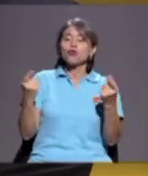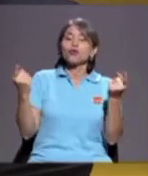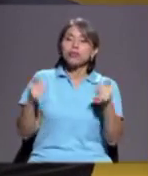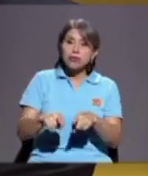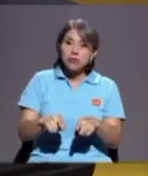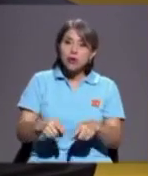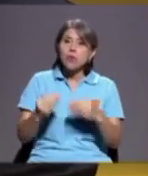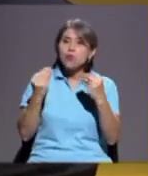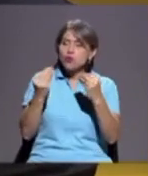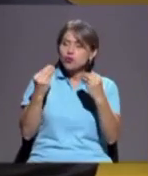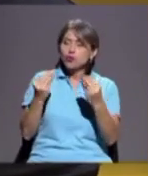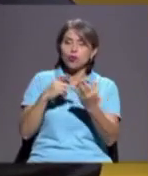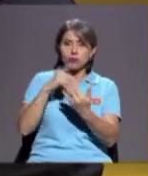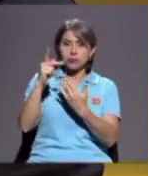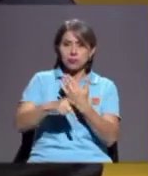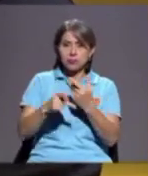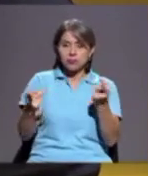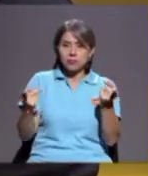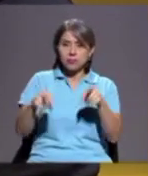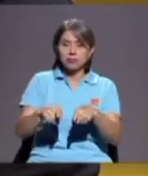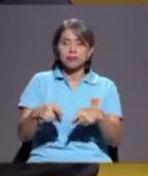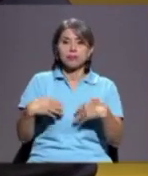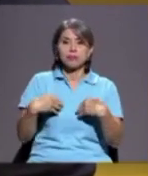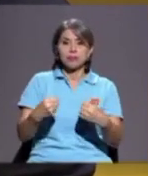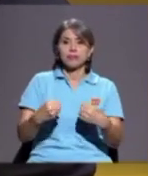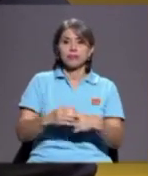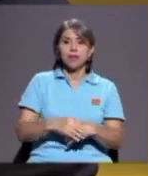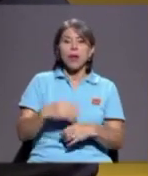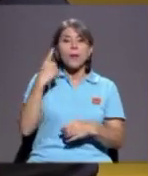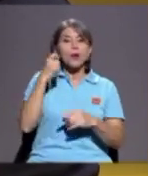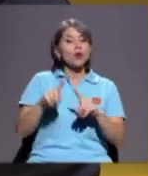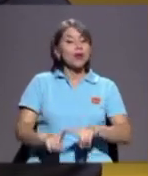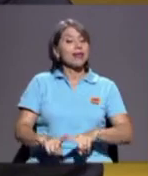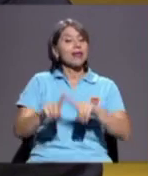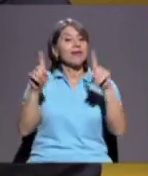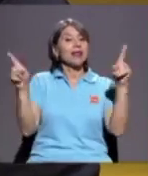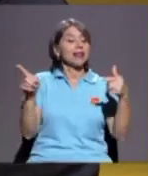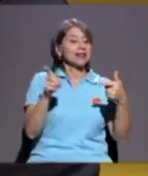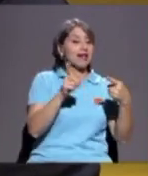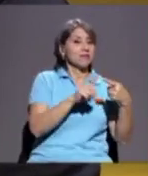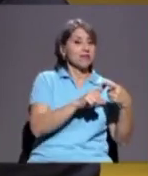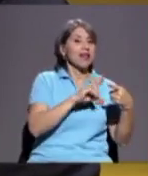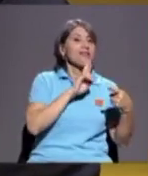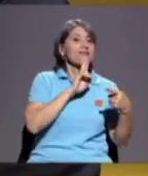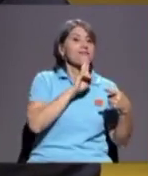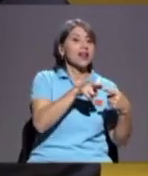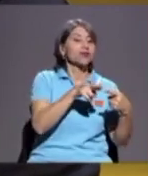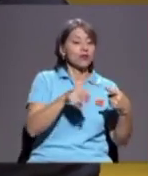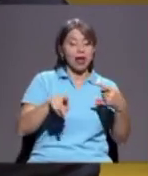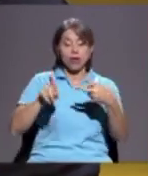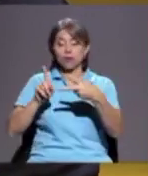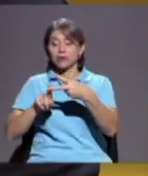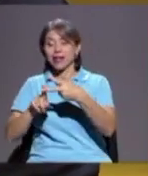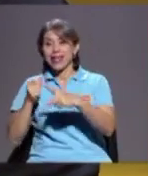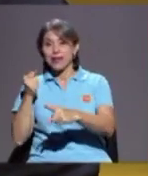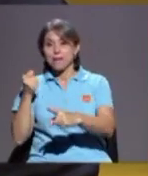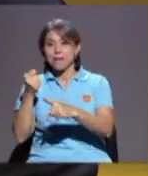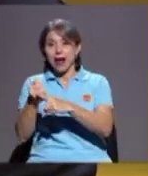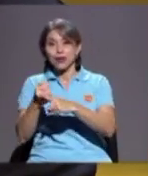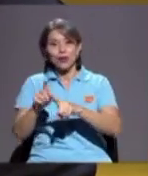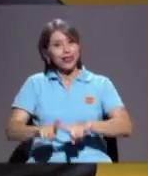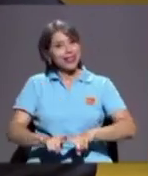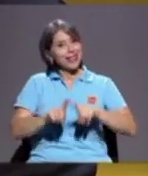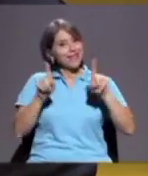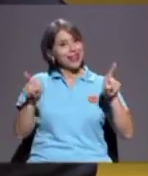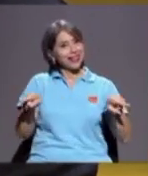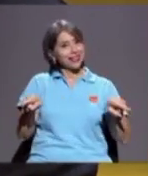sucede mucho eso porque hay una diferencia entre lo que es un resultado y lo que es un impacto, ¿verdad? Y ahí tiene que ver mucho si es el corto o el mediano